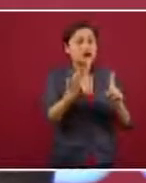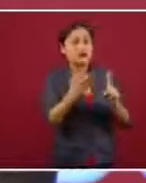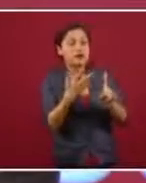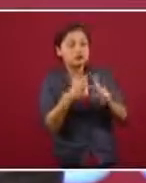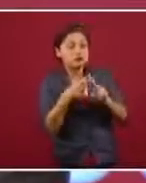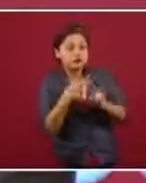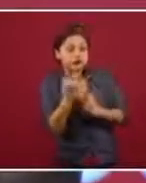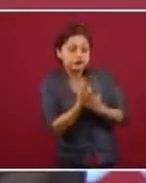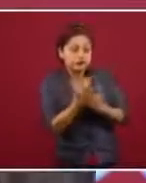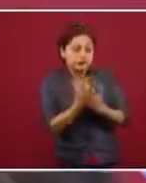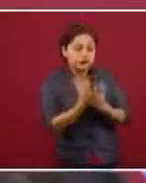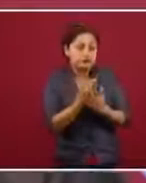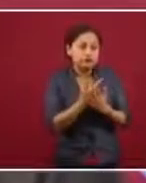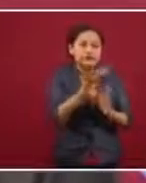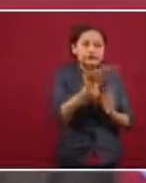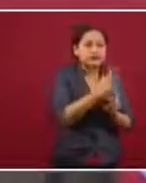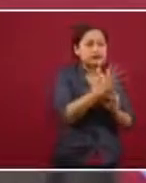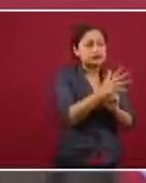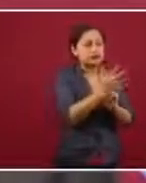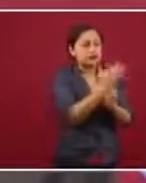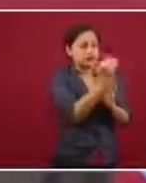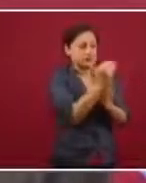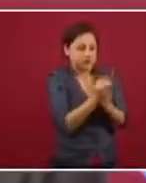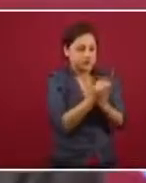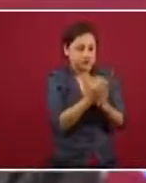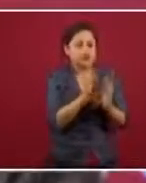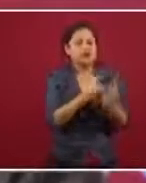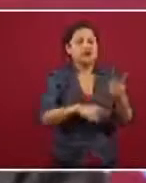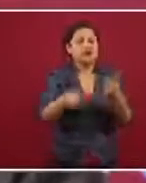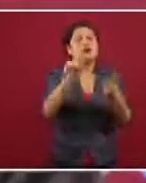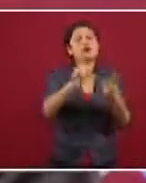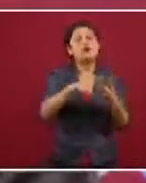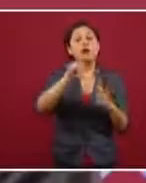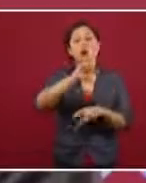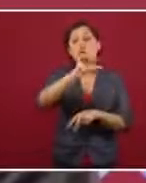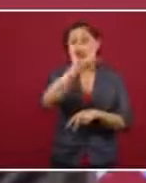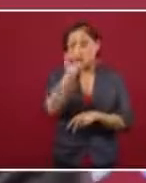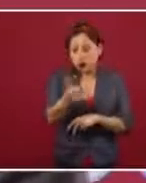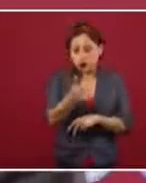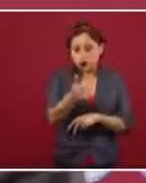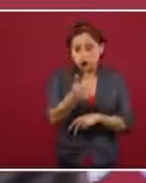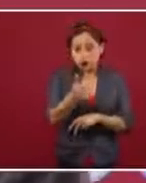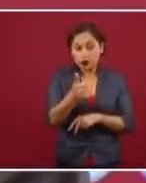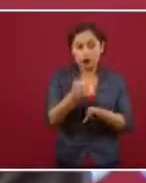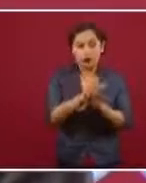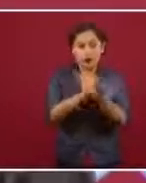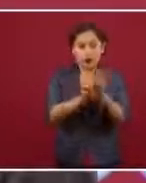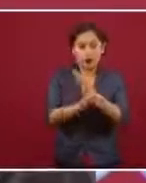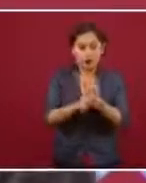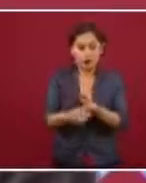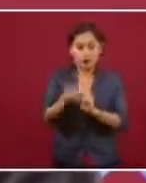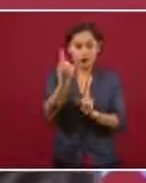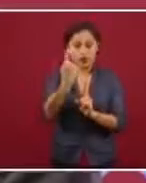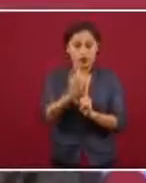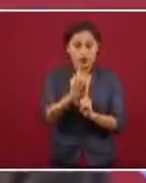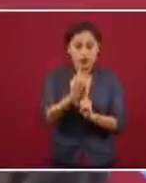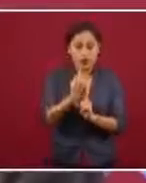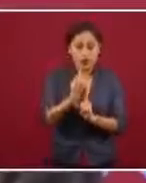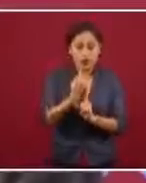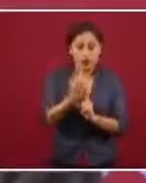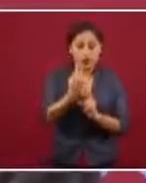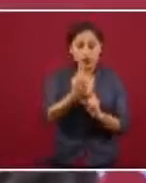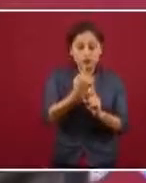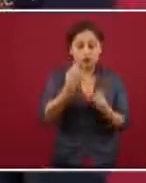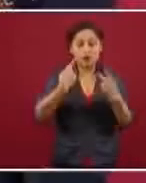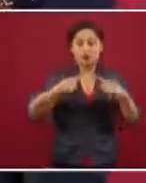mayor dimensión. El escenario 2 es cuando empieza a haber transmisión de una persona que es un caso